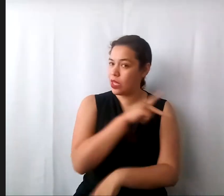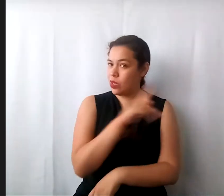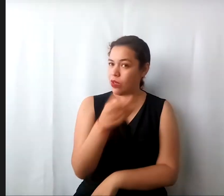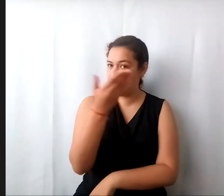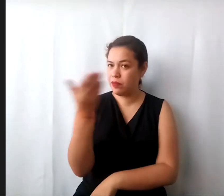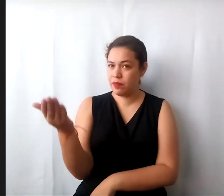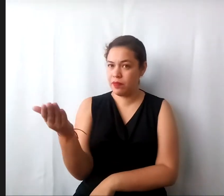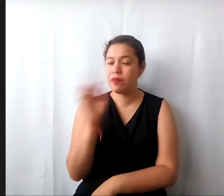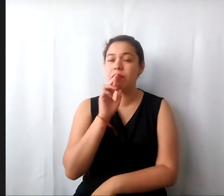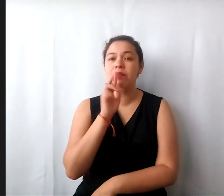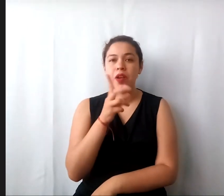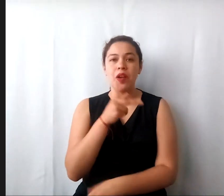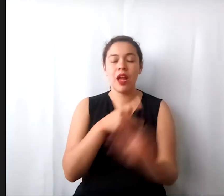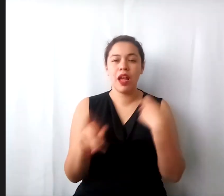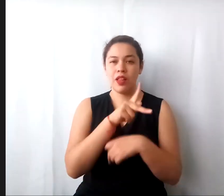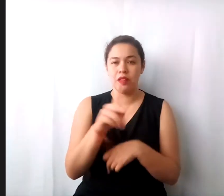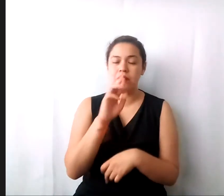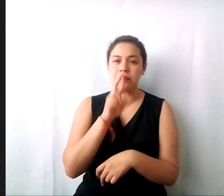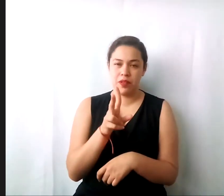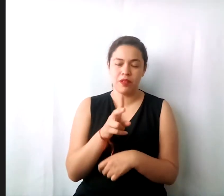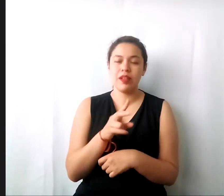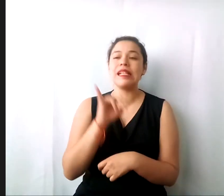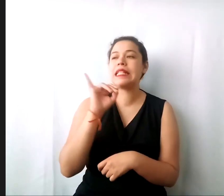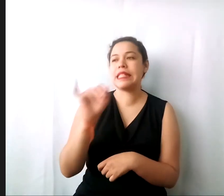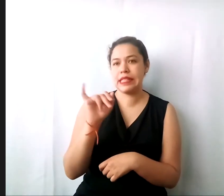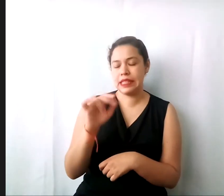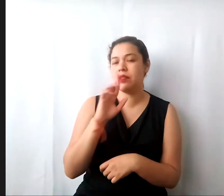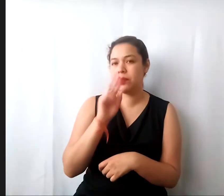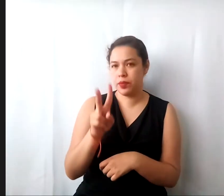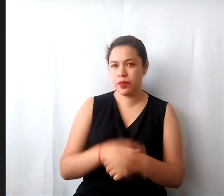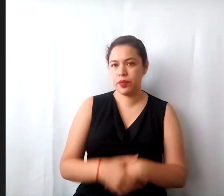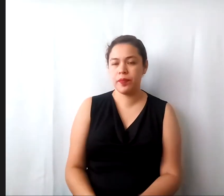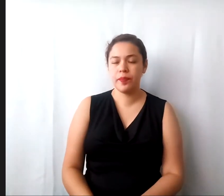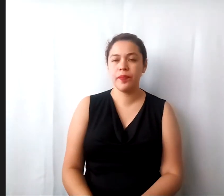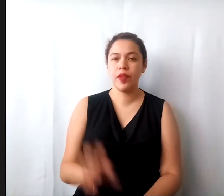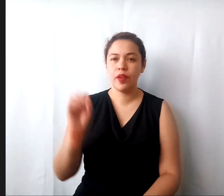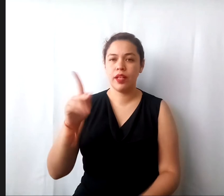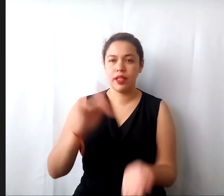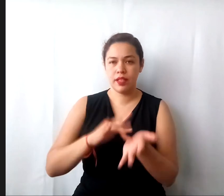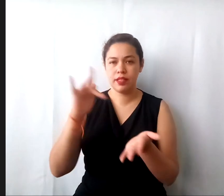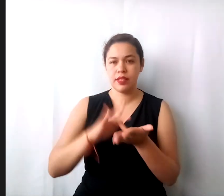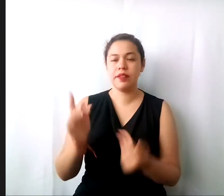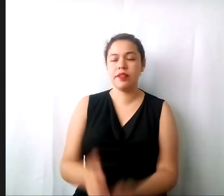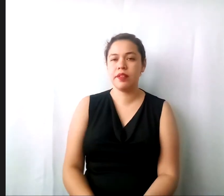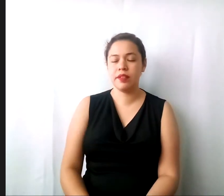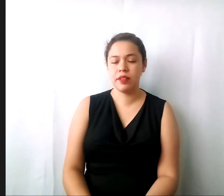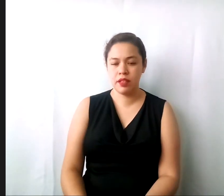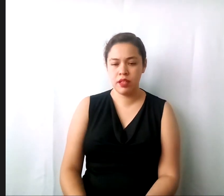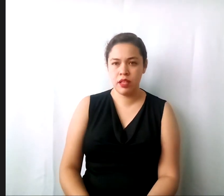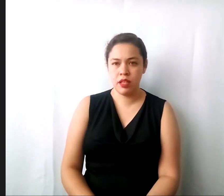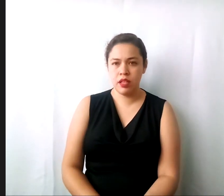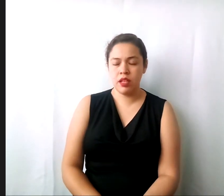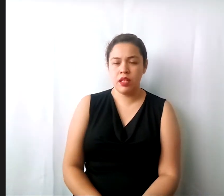Mejor se lo pedimos a todos entonces. Así es, así es, así es. Ok, gracias. Sí. Pero,